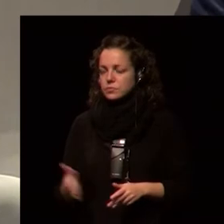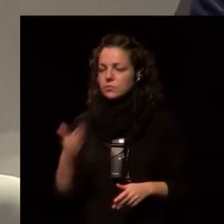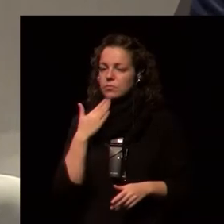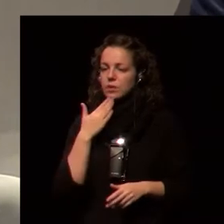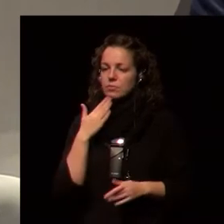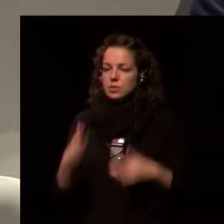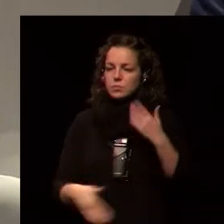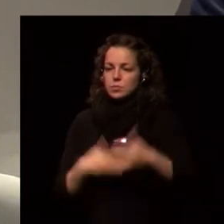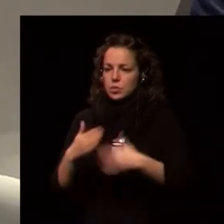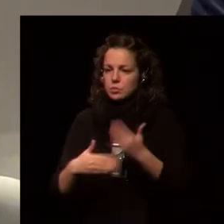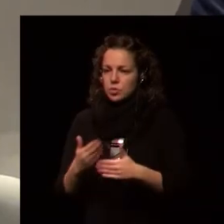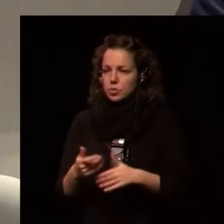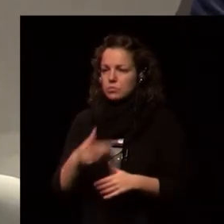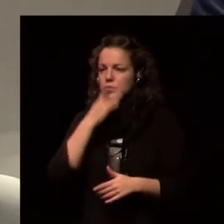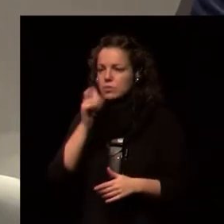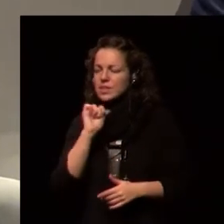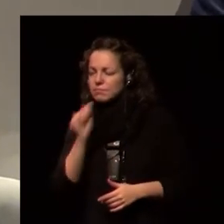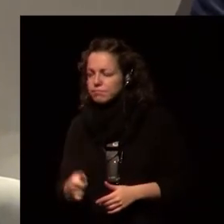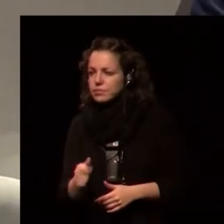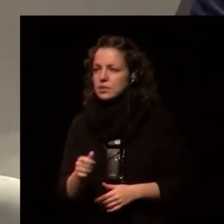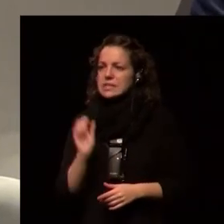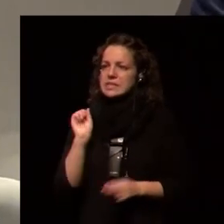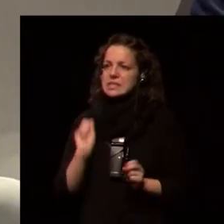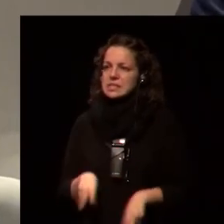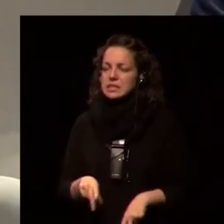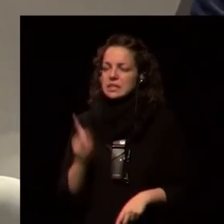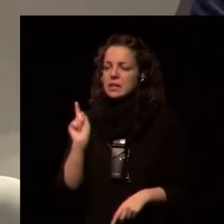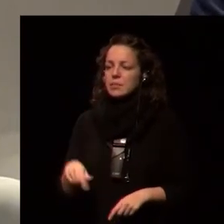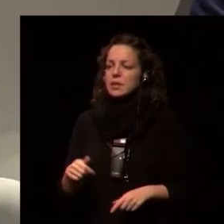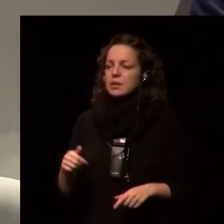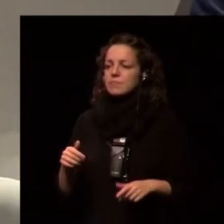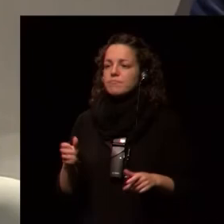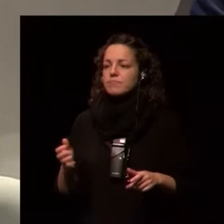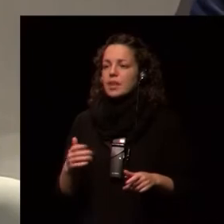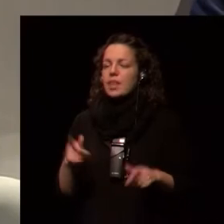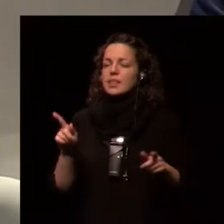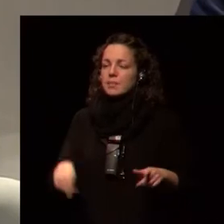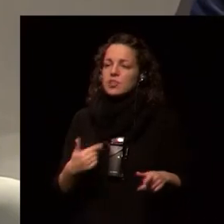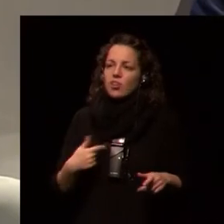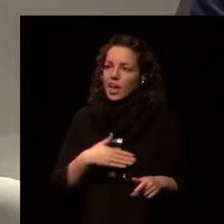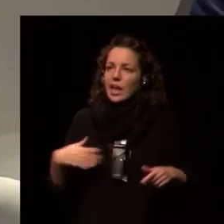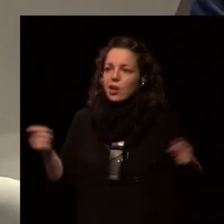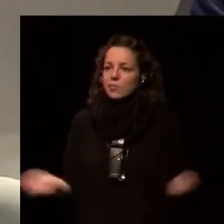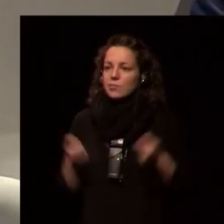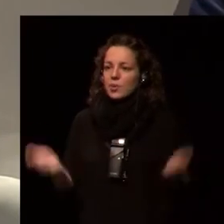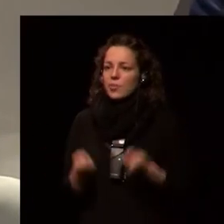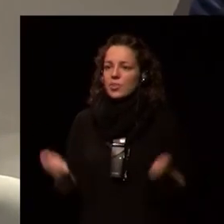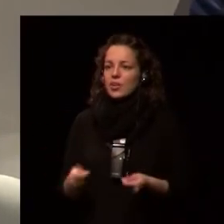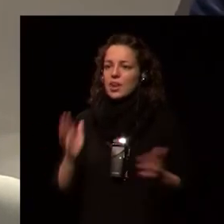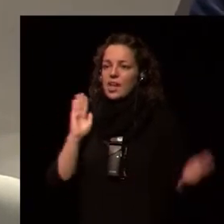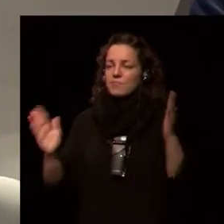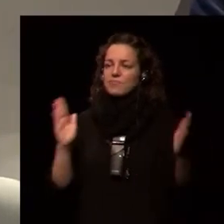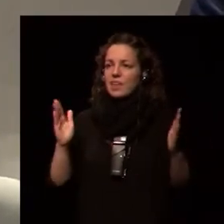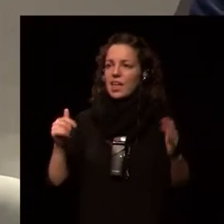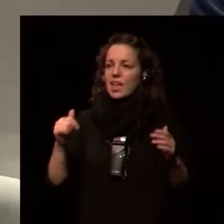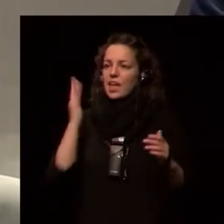promoción sin vergüenza de una escuela de verano que vamos a organizar en julio próximo en